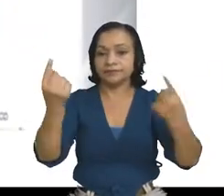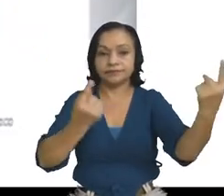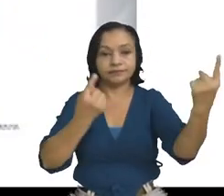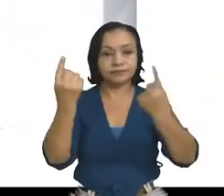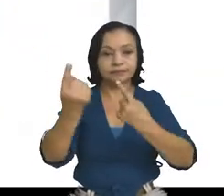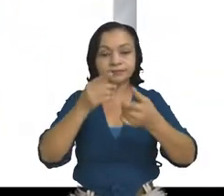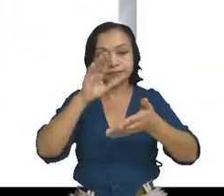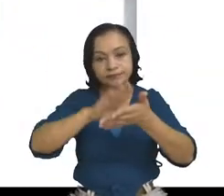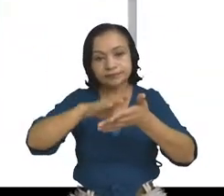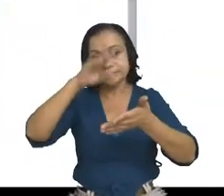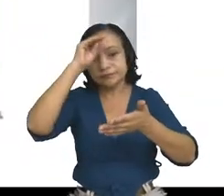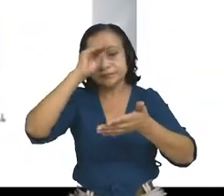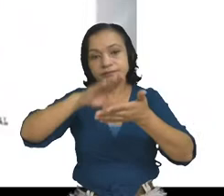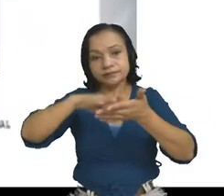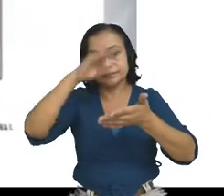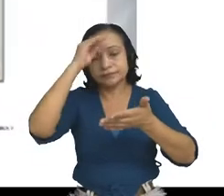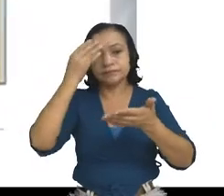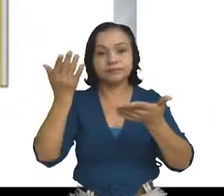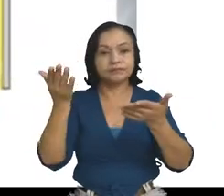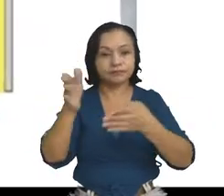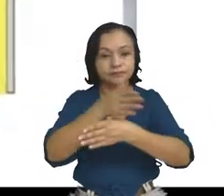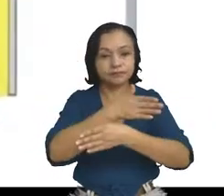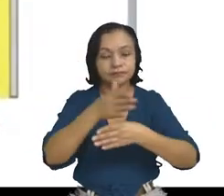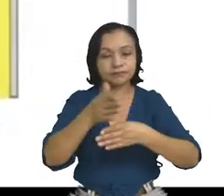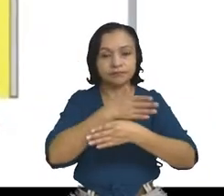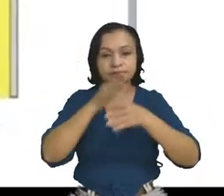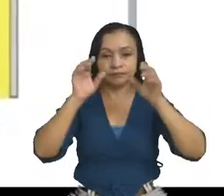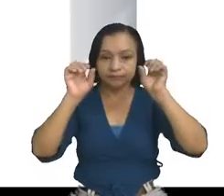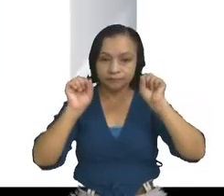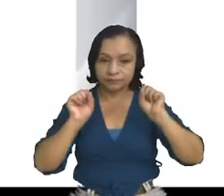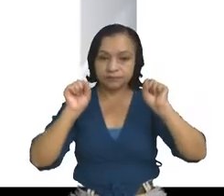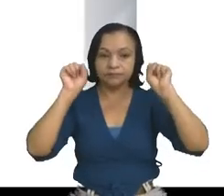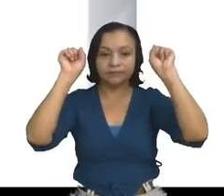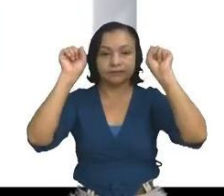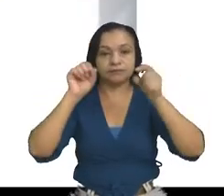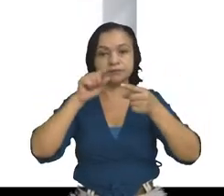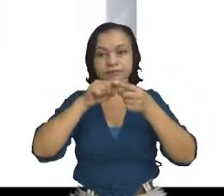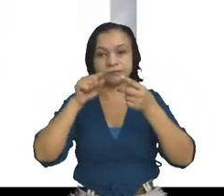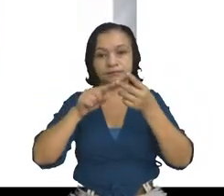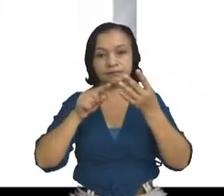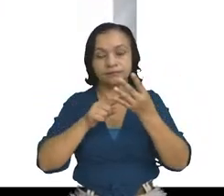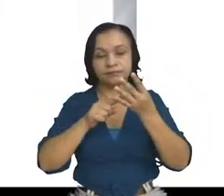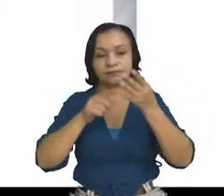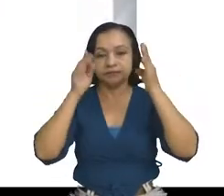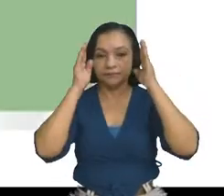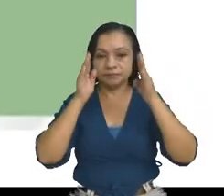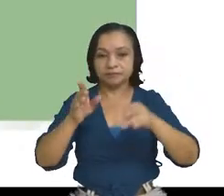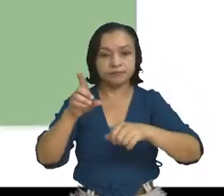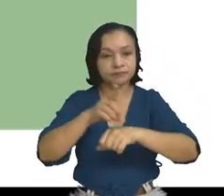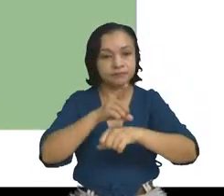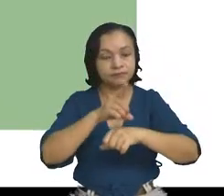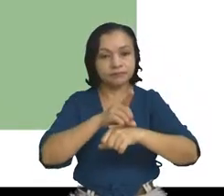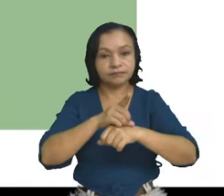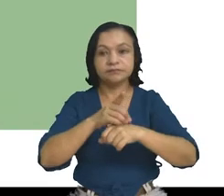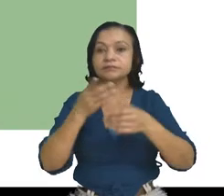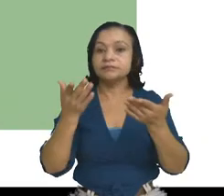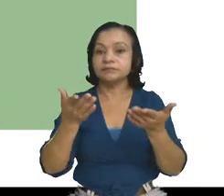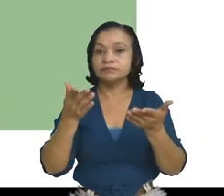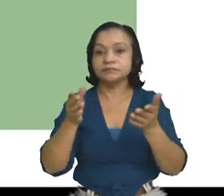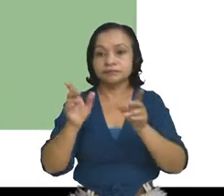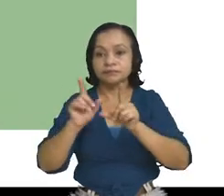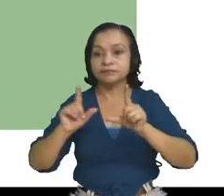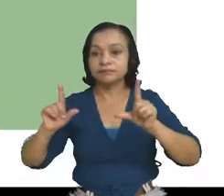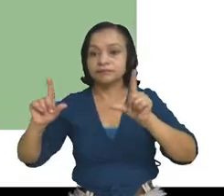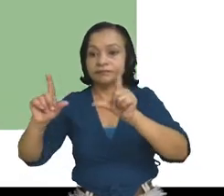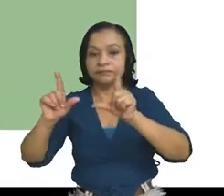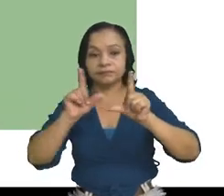personas que se están capacitando en la licenciatura de fisioterapia, y tiene el área de servicios generales. Eso internamente, también tiene áreas